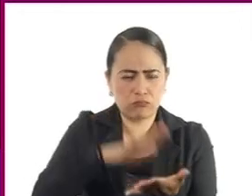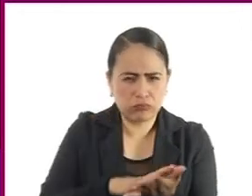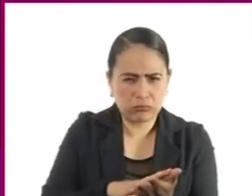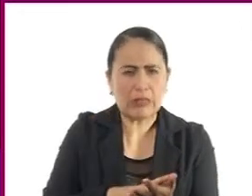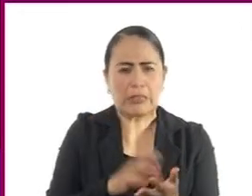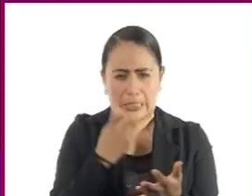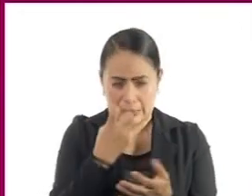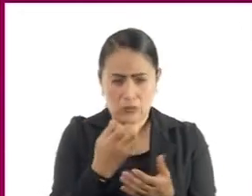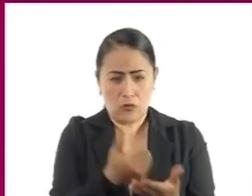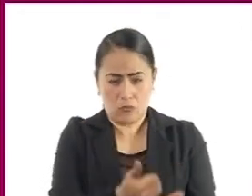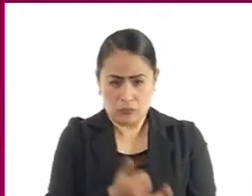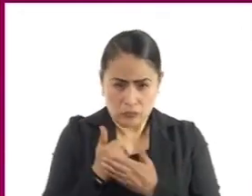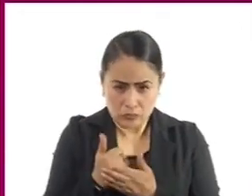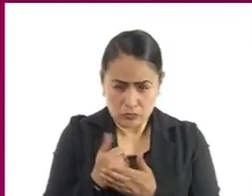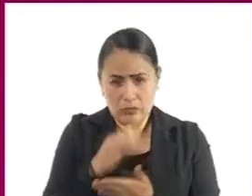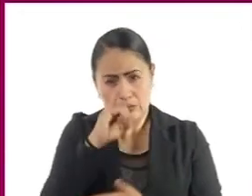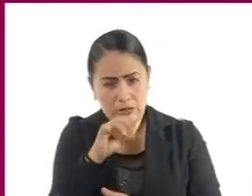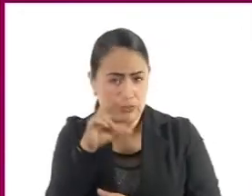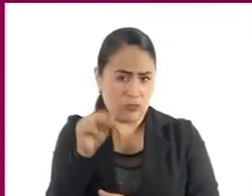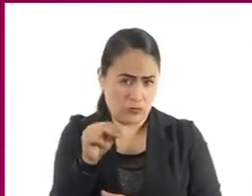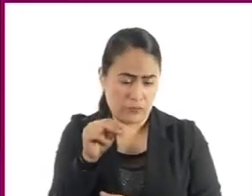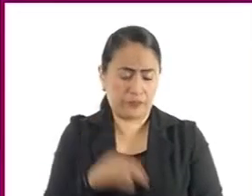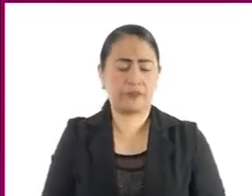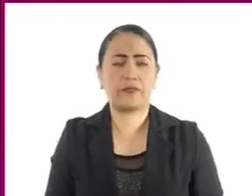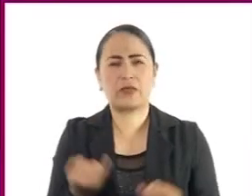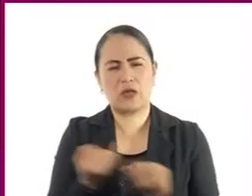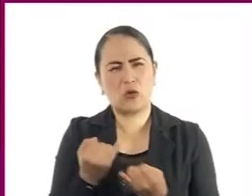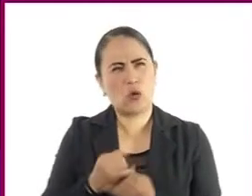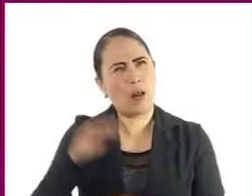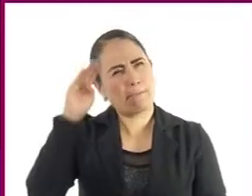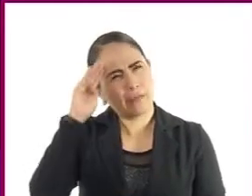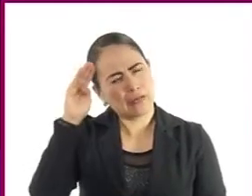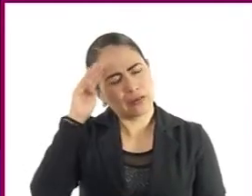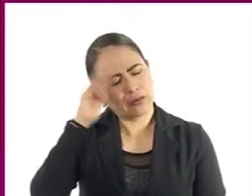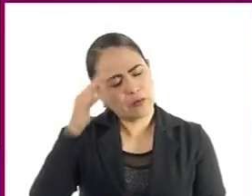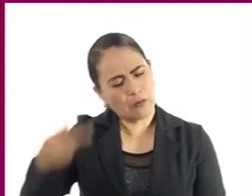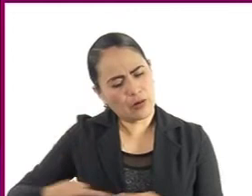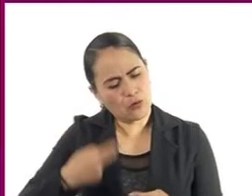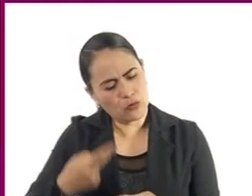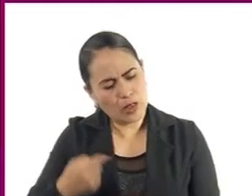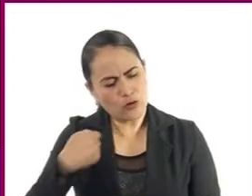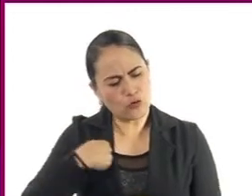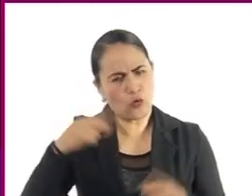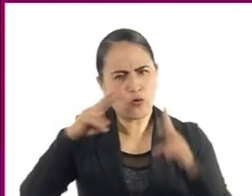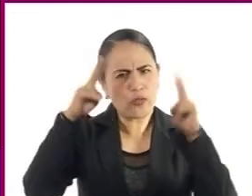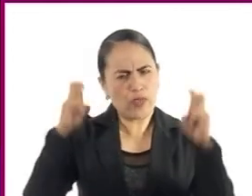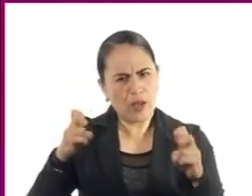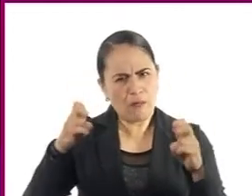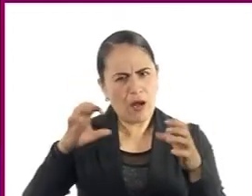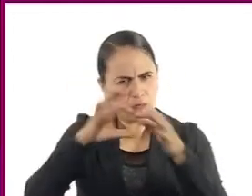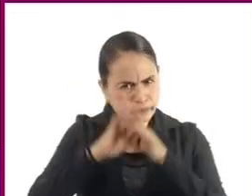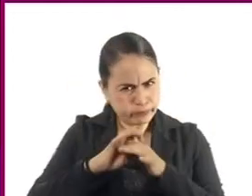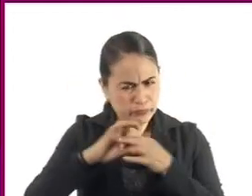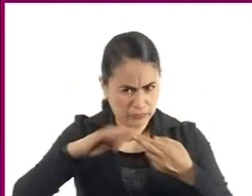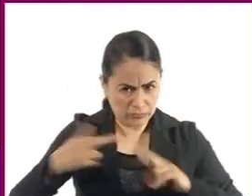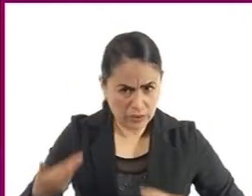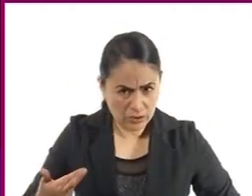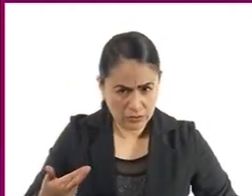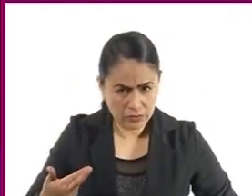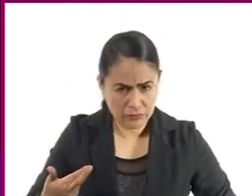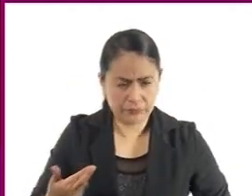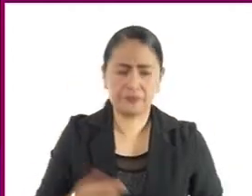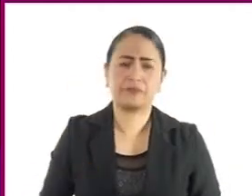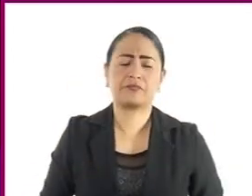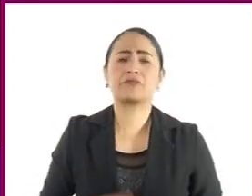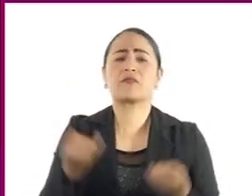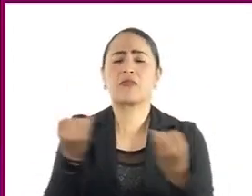pertinencia. Además, hay que cuestionarse, ¿están relacionadas con mi tema de investigación? ¿El ámbito